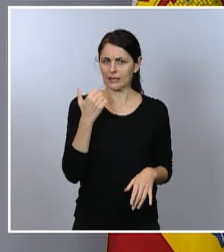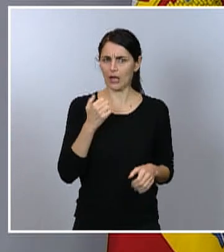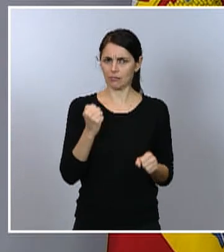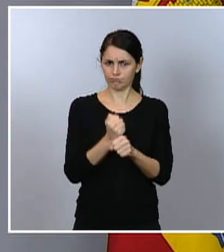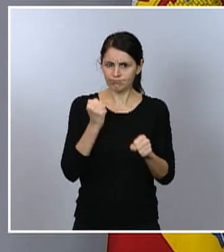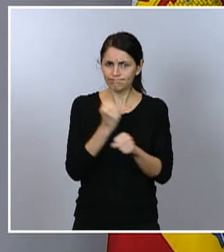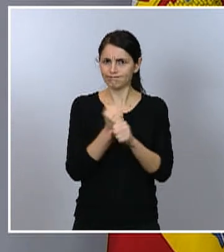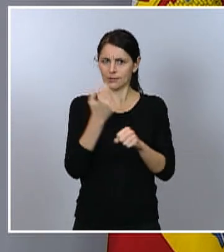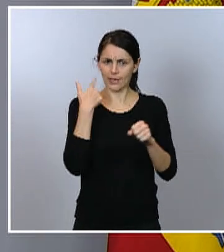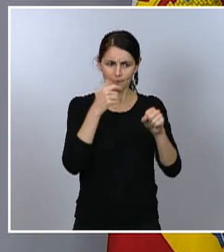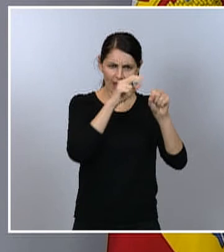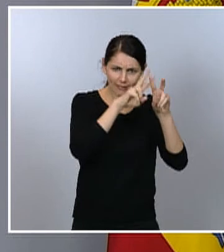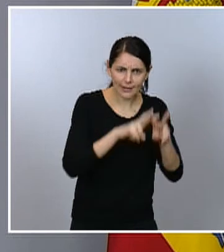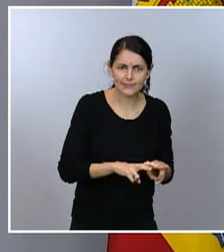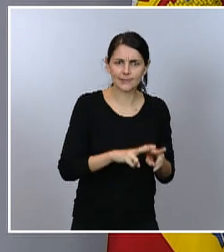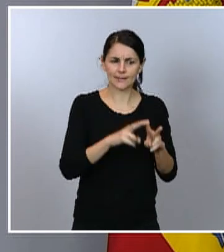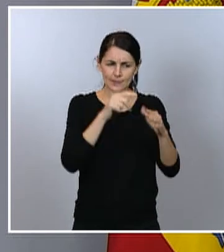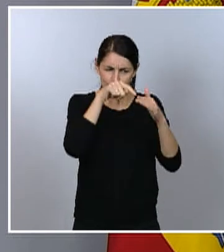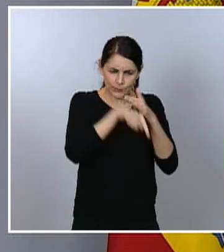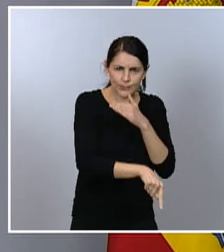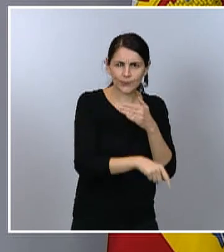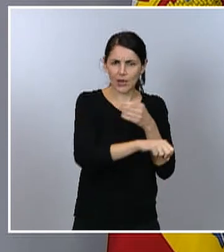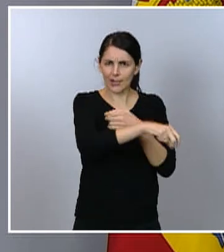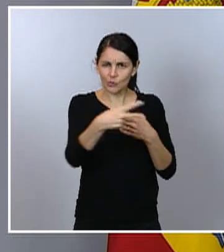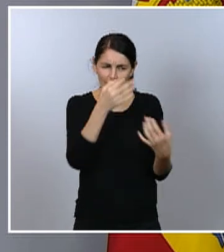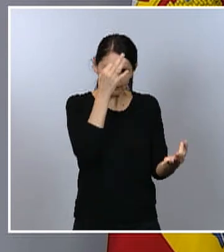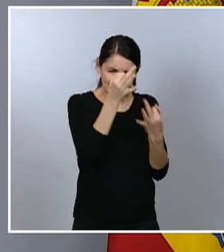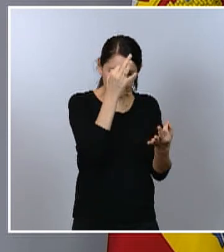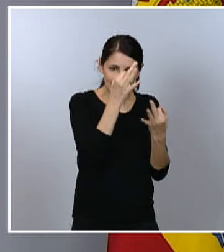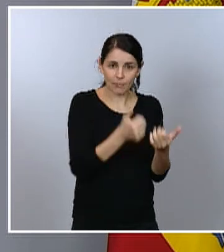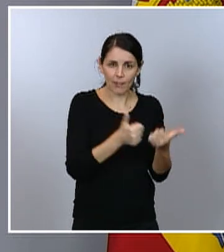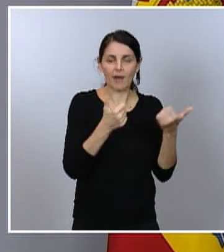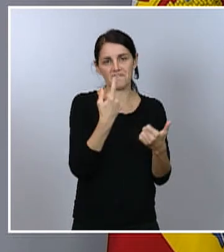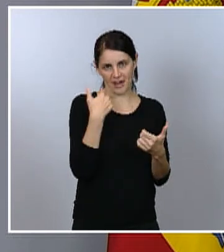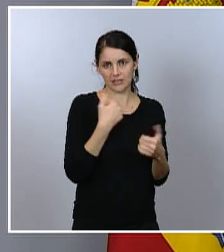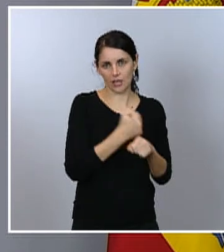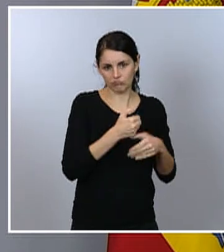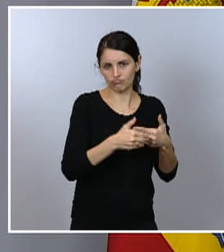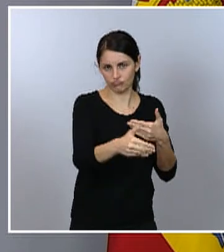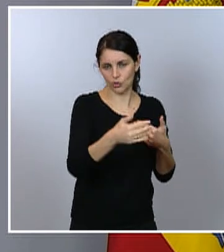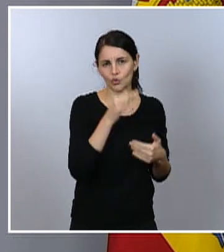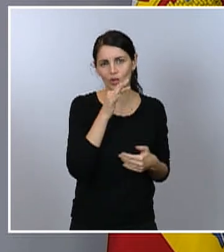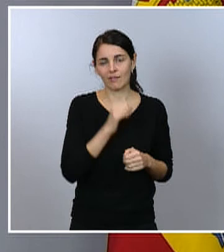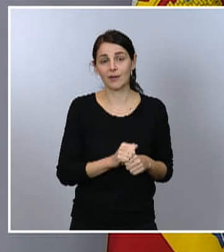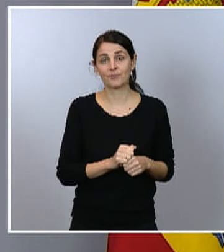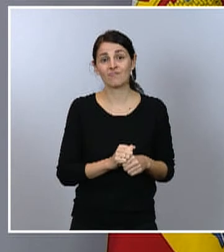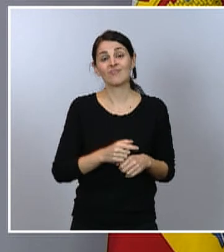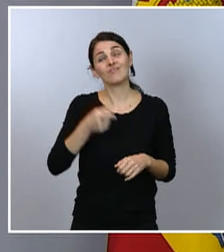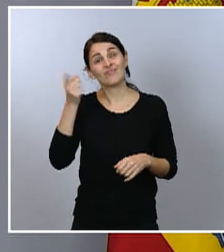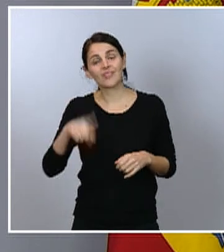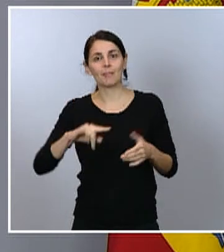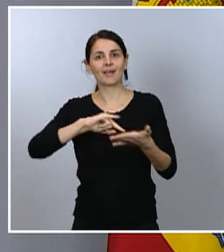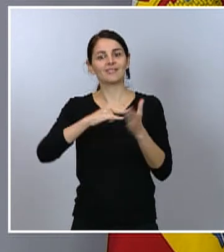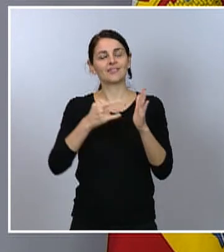analizar con profundidad los resultados obtenidos, y luego el hecho de utilizar técnicas serológicas complementarias